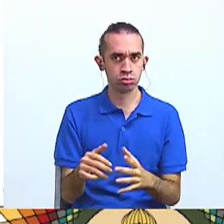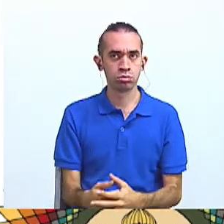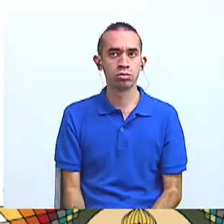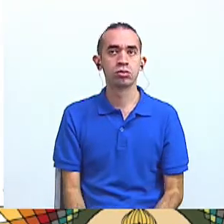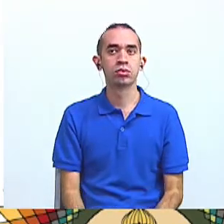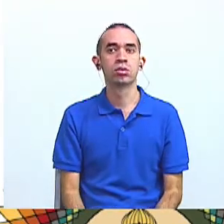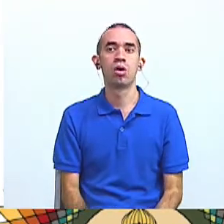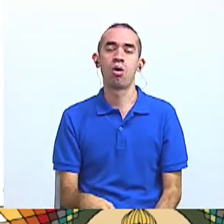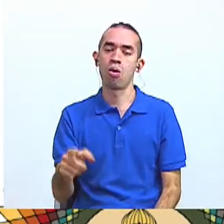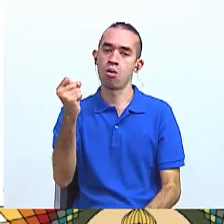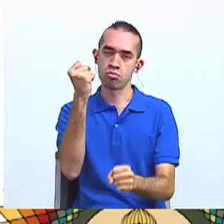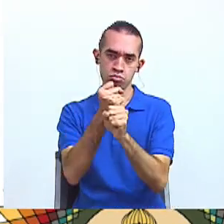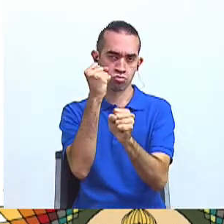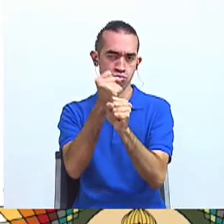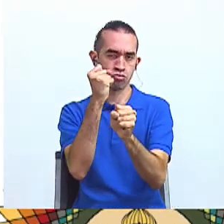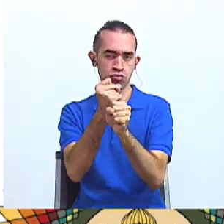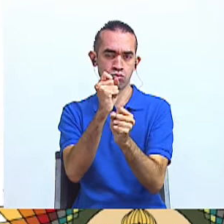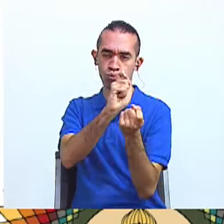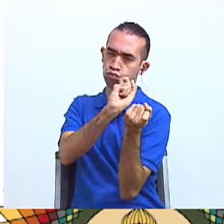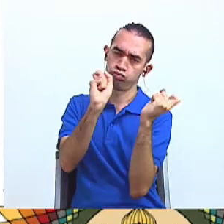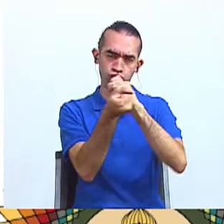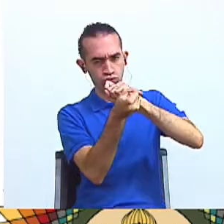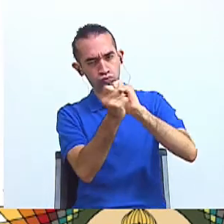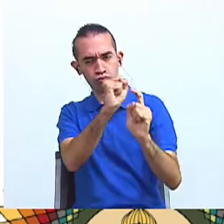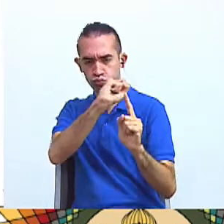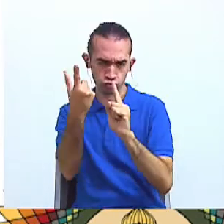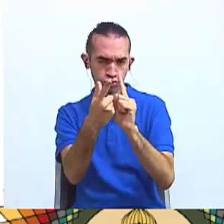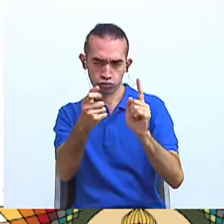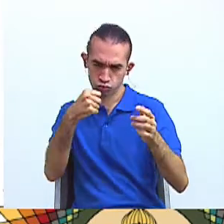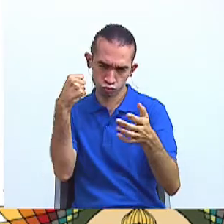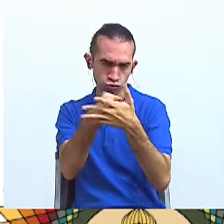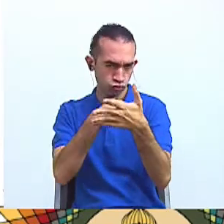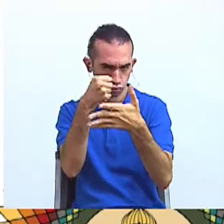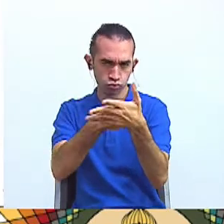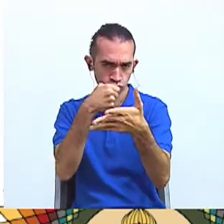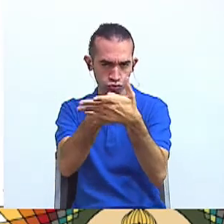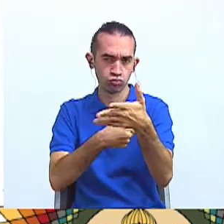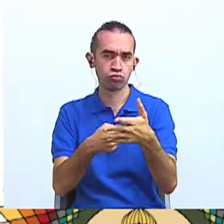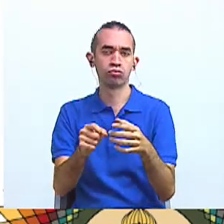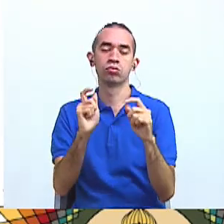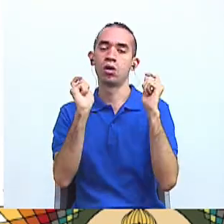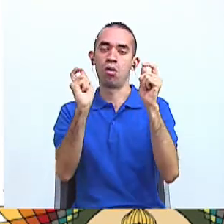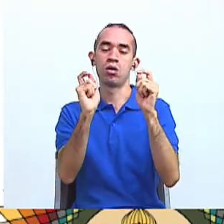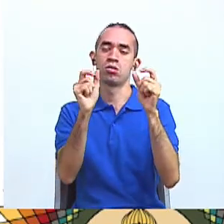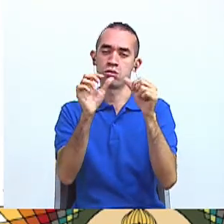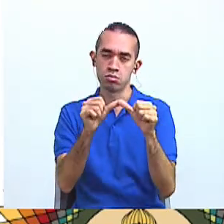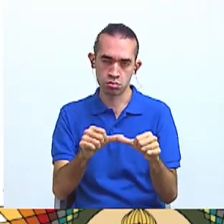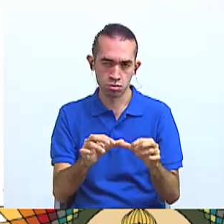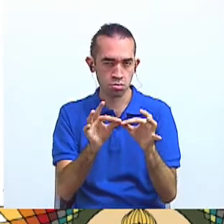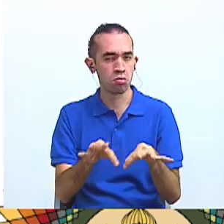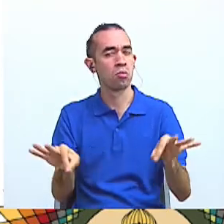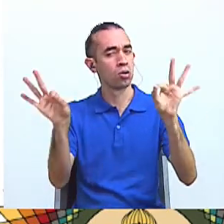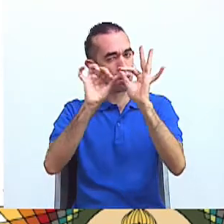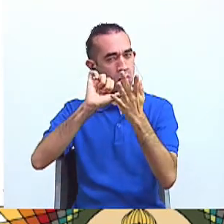Se destacó en su labor como reformador social, especialmente en el campo educativo.